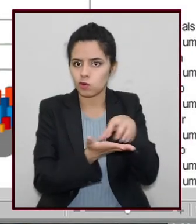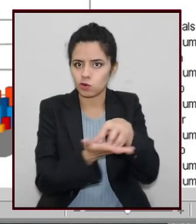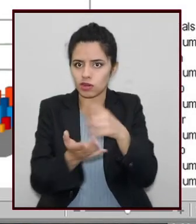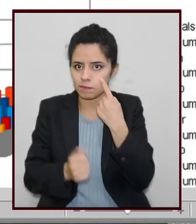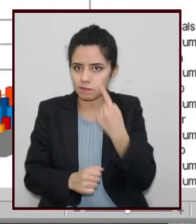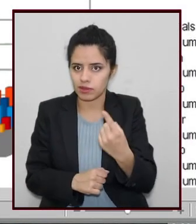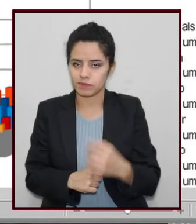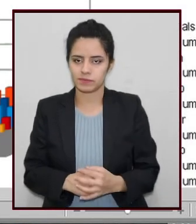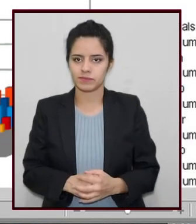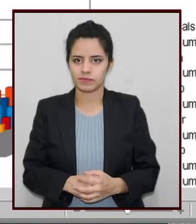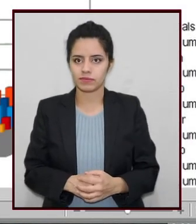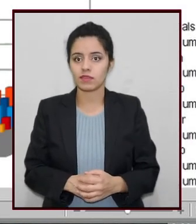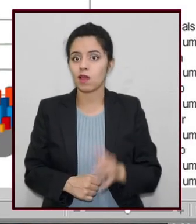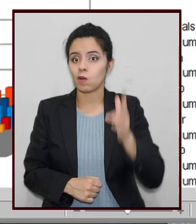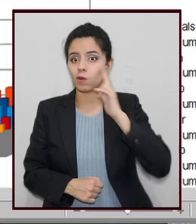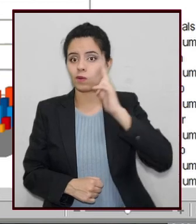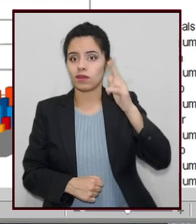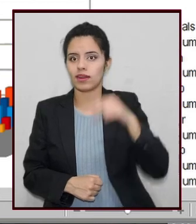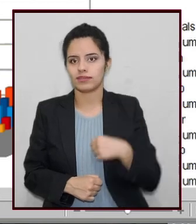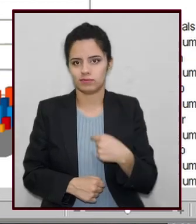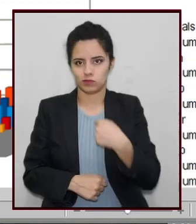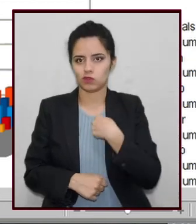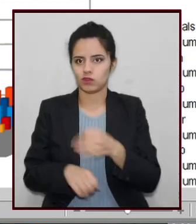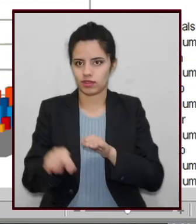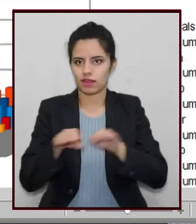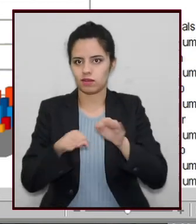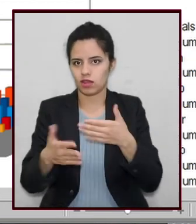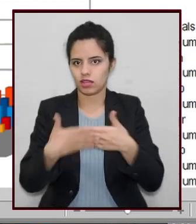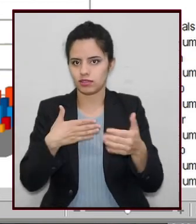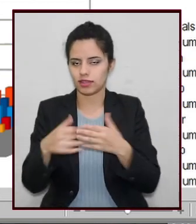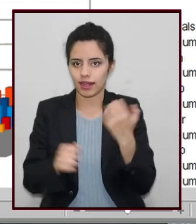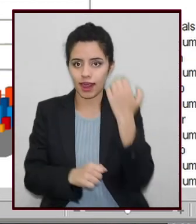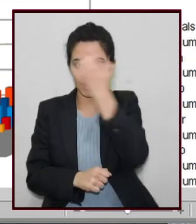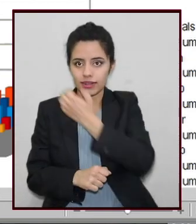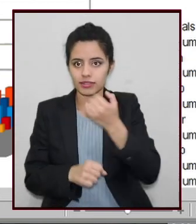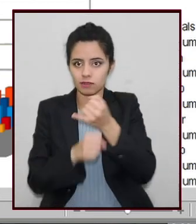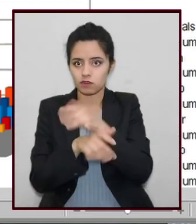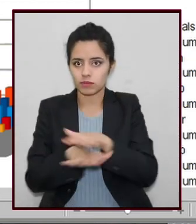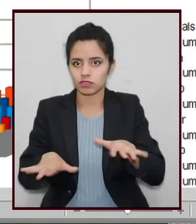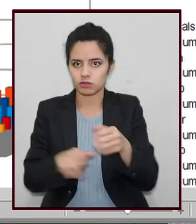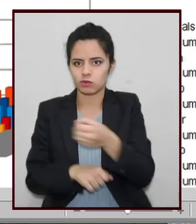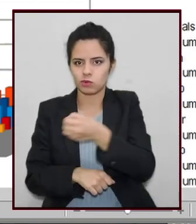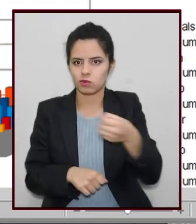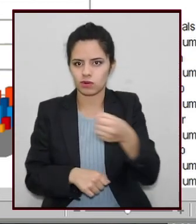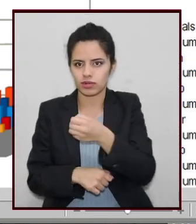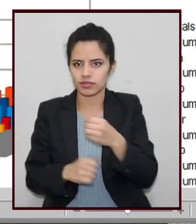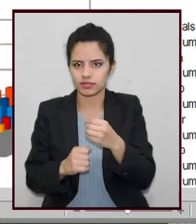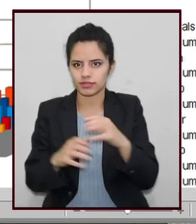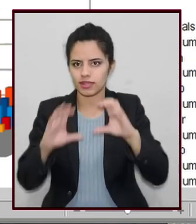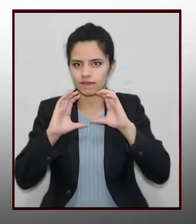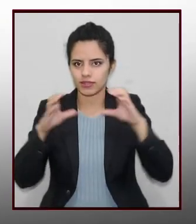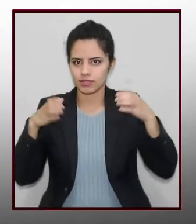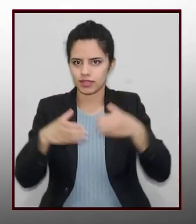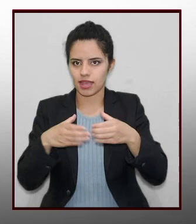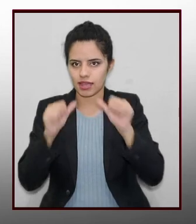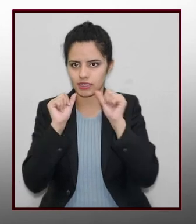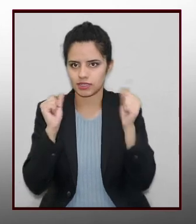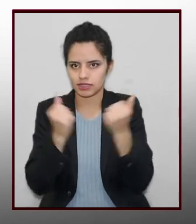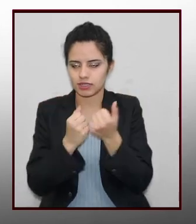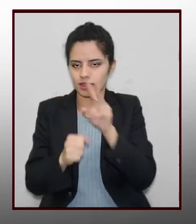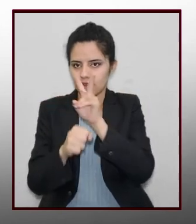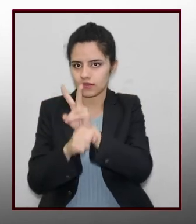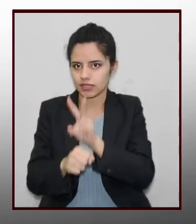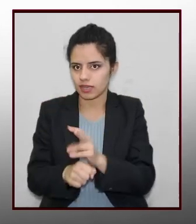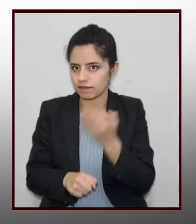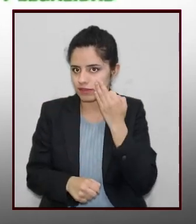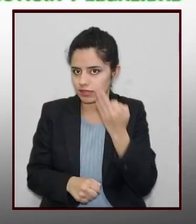Hola Axel, hola Gaby, mucho gusto. Trabajo actualmente como analista de datos en una organización de sociedad civil llamada